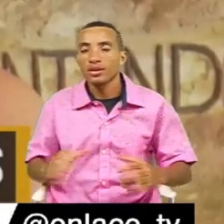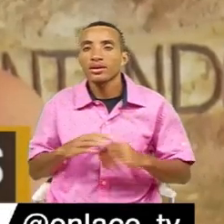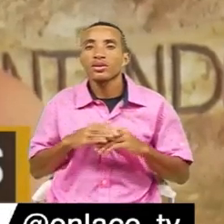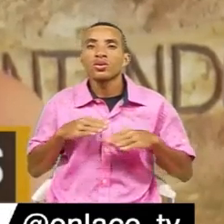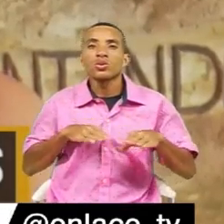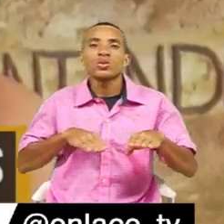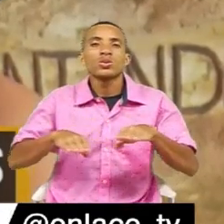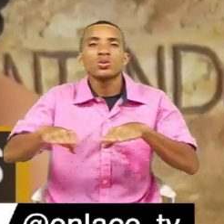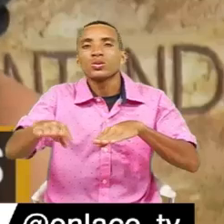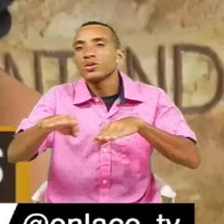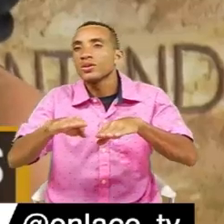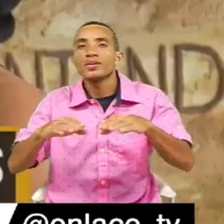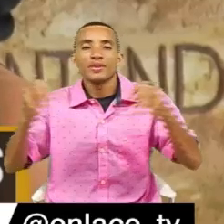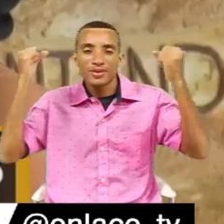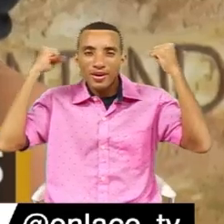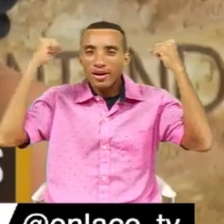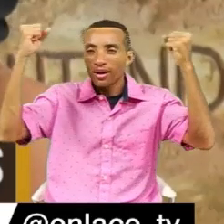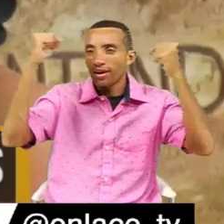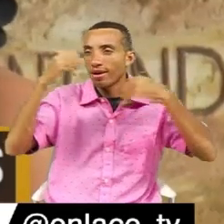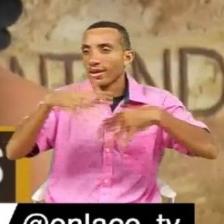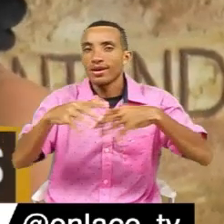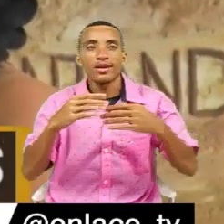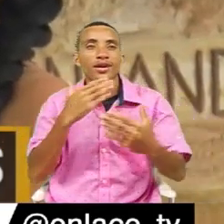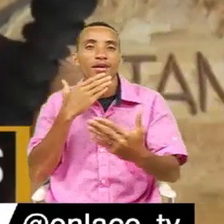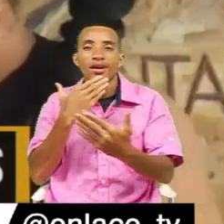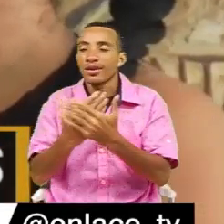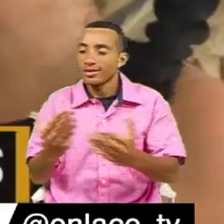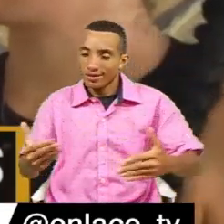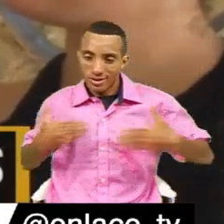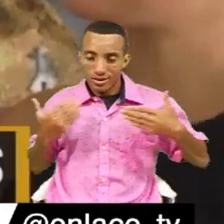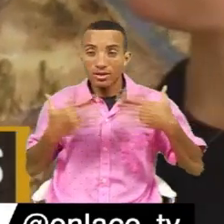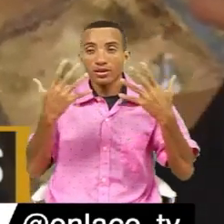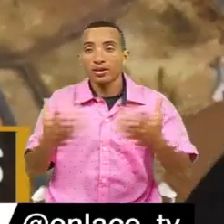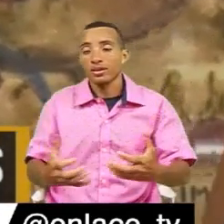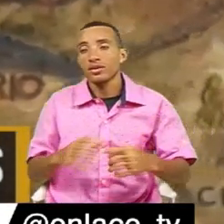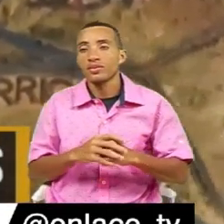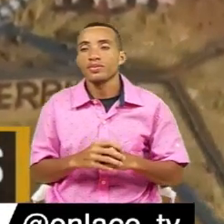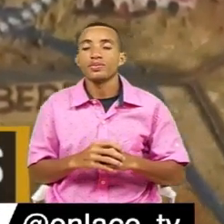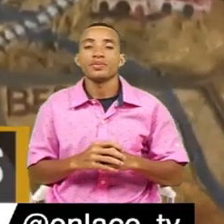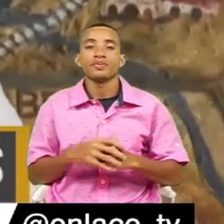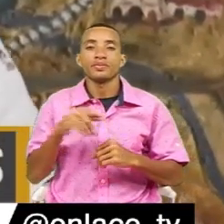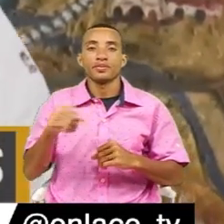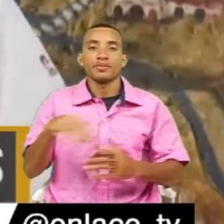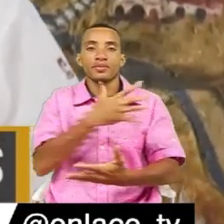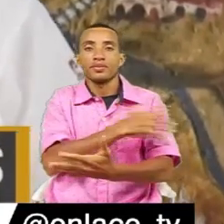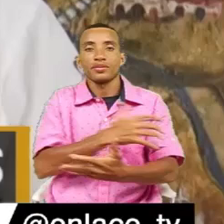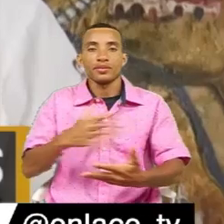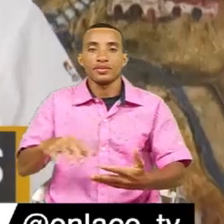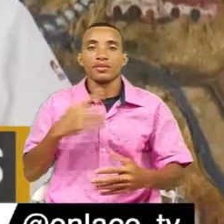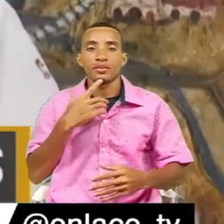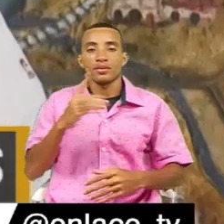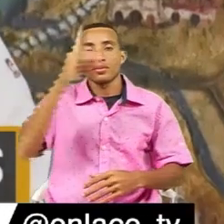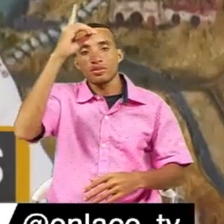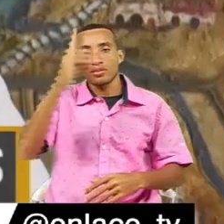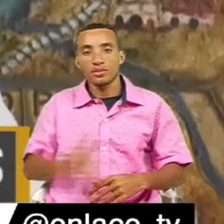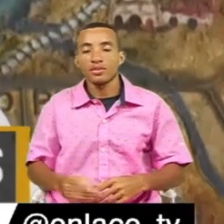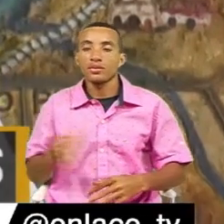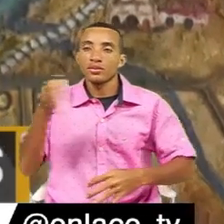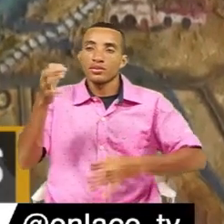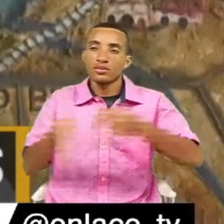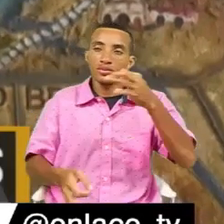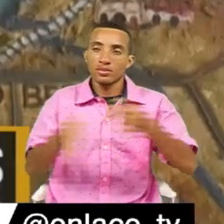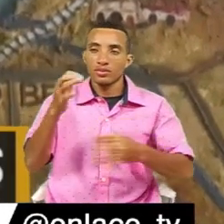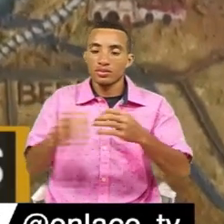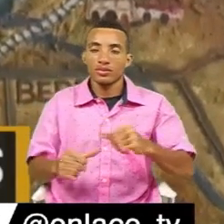ganado nuevamente la alcaldía. Bien. Entonces esa es la información que se genera en Sabana de Torres, decisión del Tribunal de Santander dejar en firme la elección